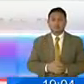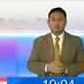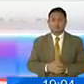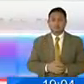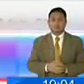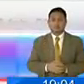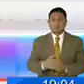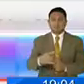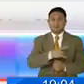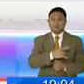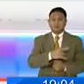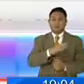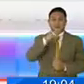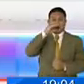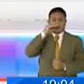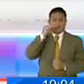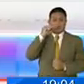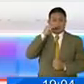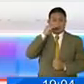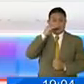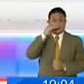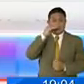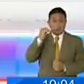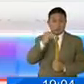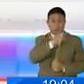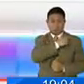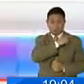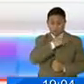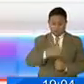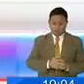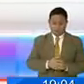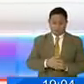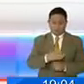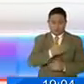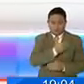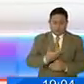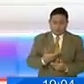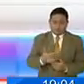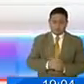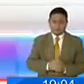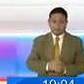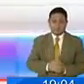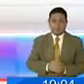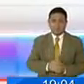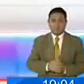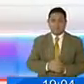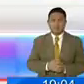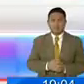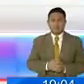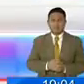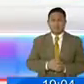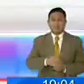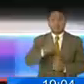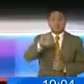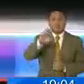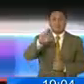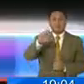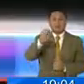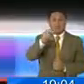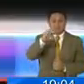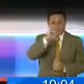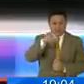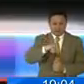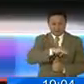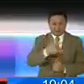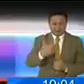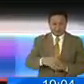el carisma de Moncayo se le quedó en la casa y no se ha dado cuenta. Iván Espinel también como economista es un gran cirujano. Cintia